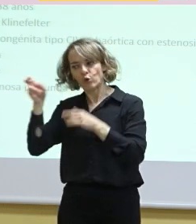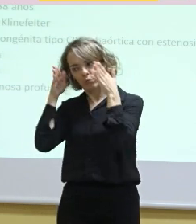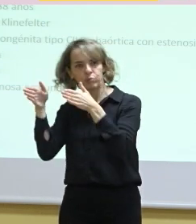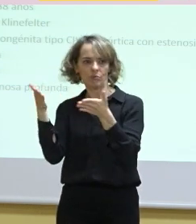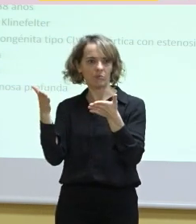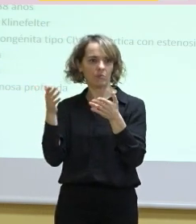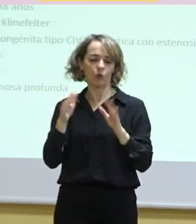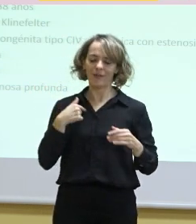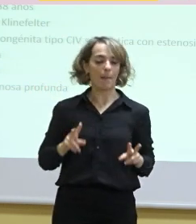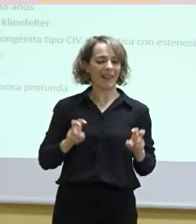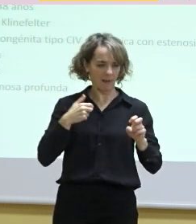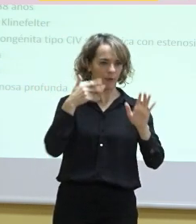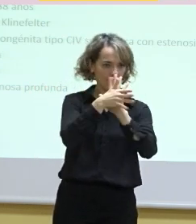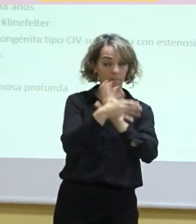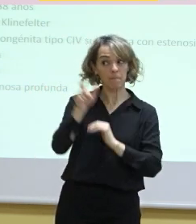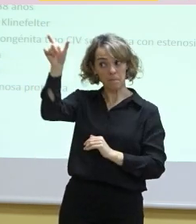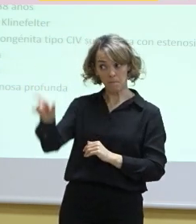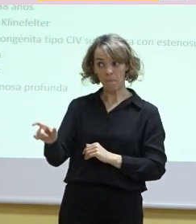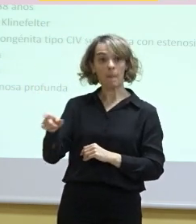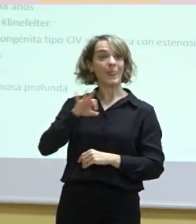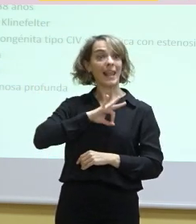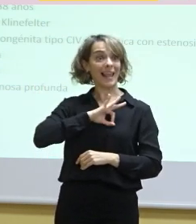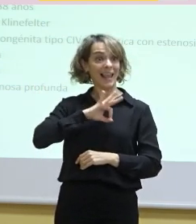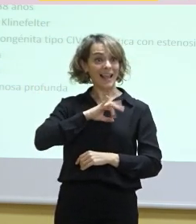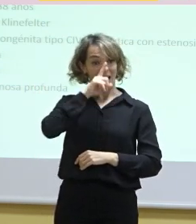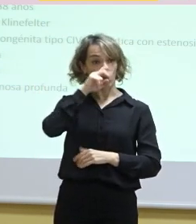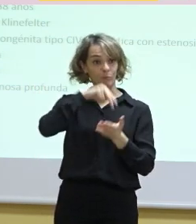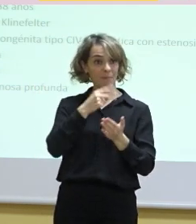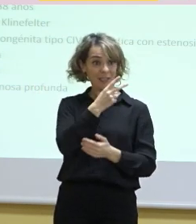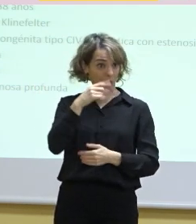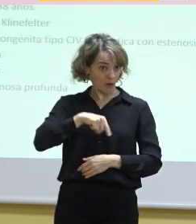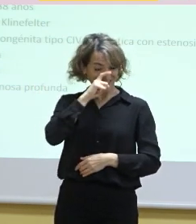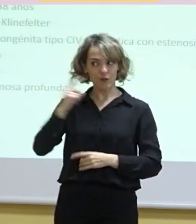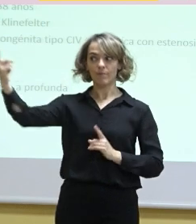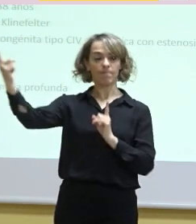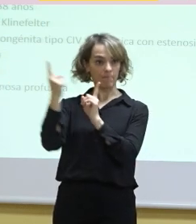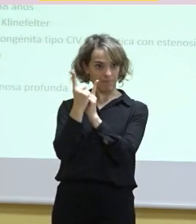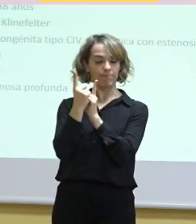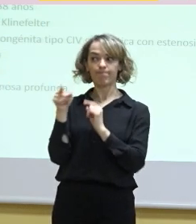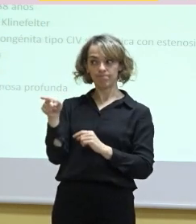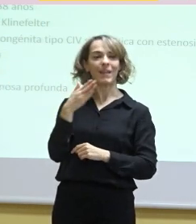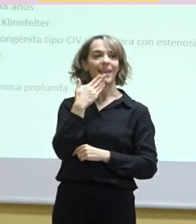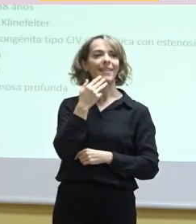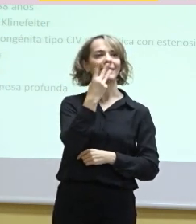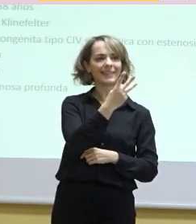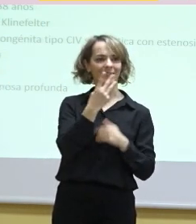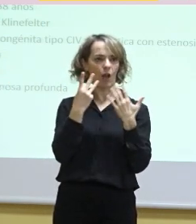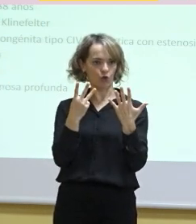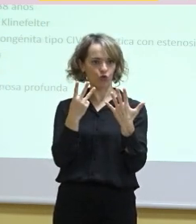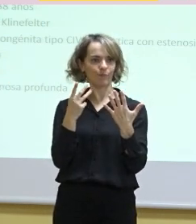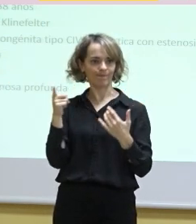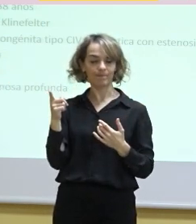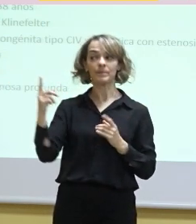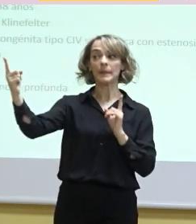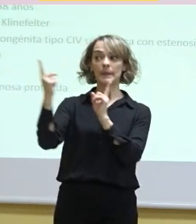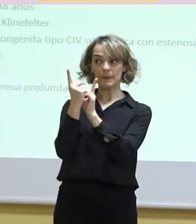el principio. El paciente acude a la consulta en enero de 2024, de este año, y es un paciente de 38 años.